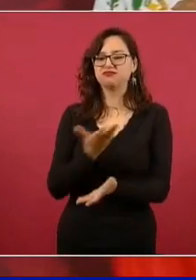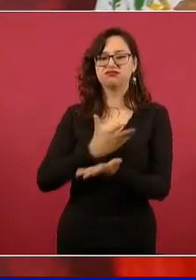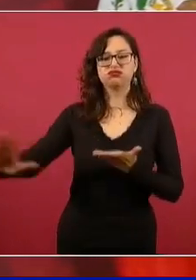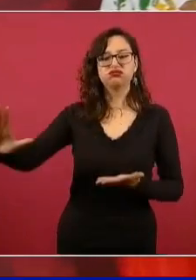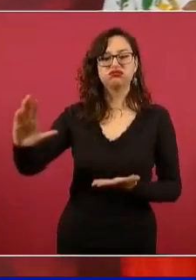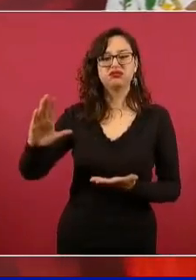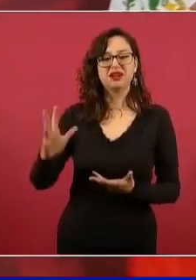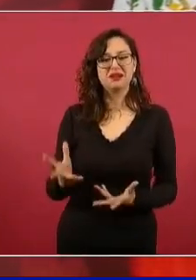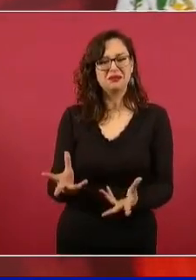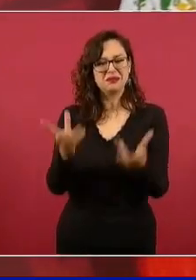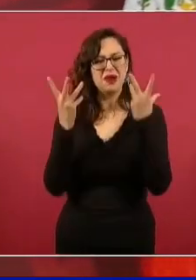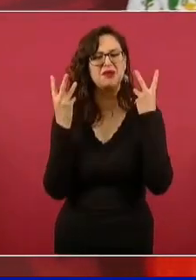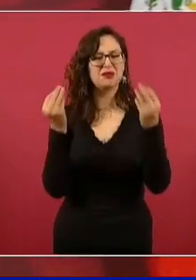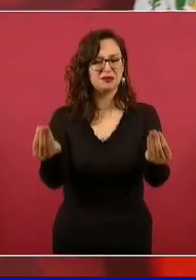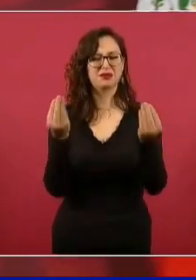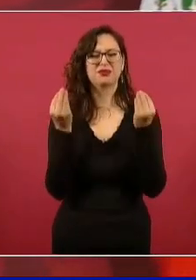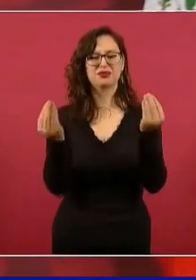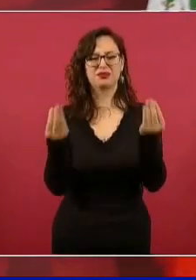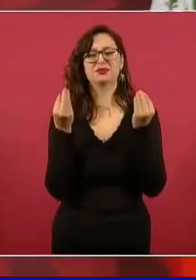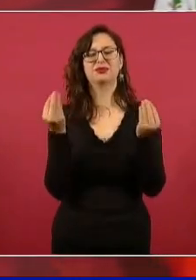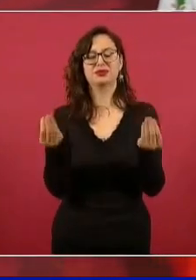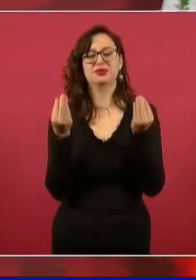exclusión